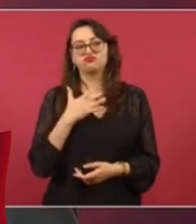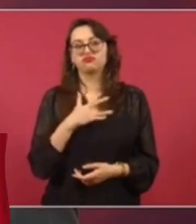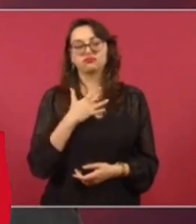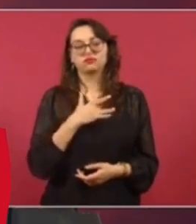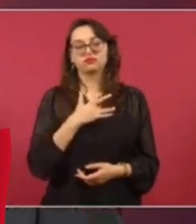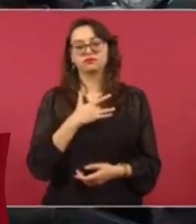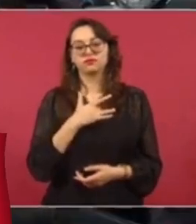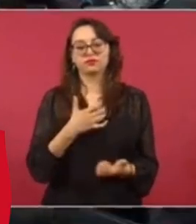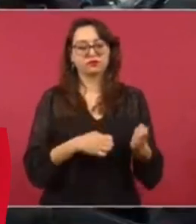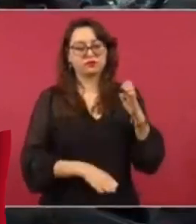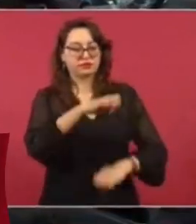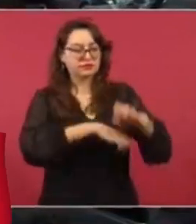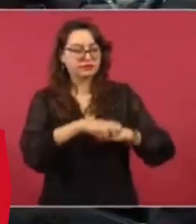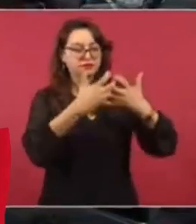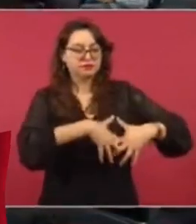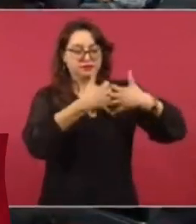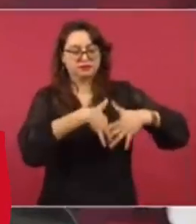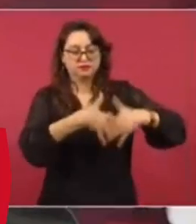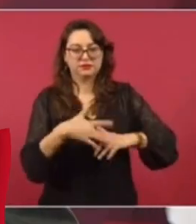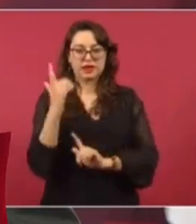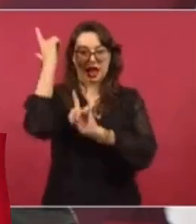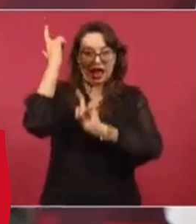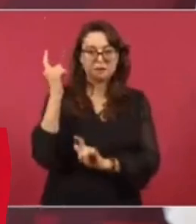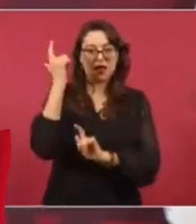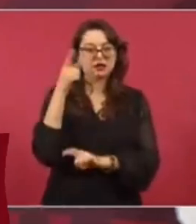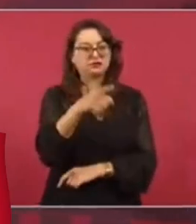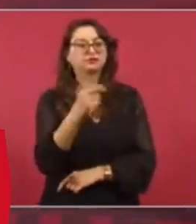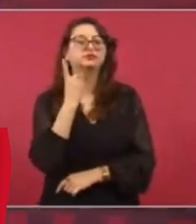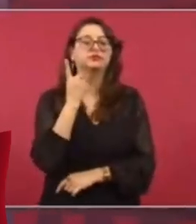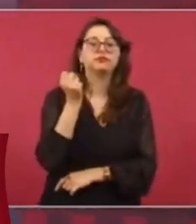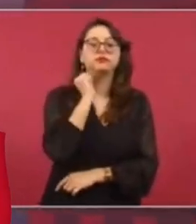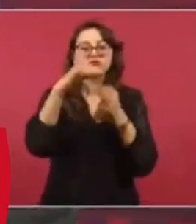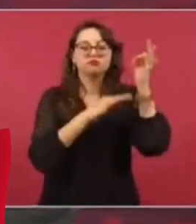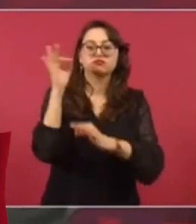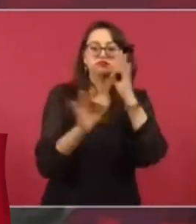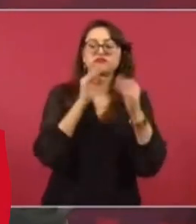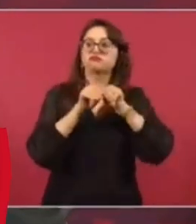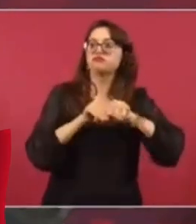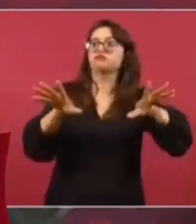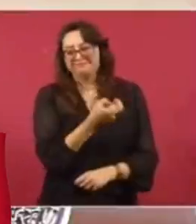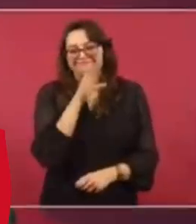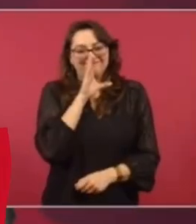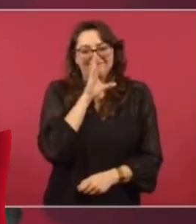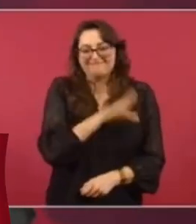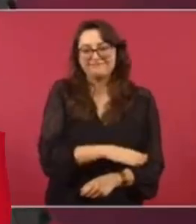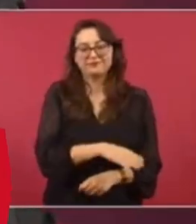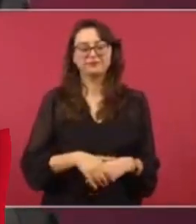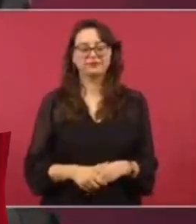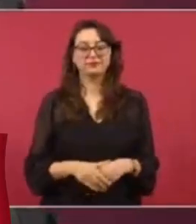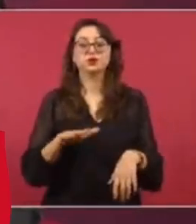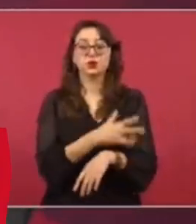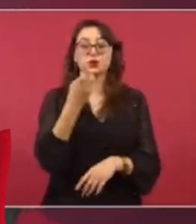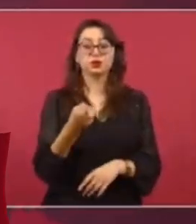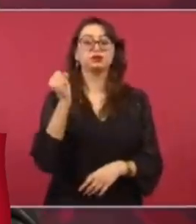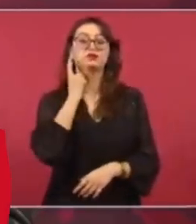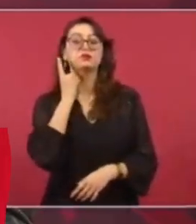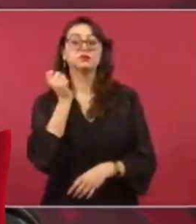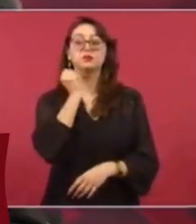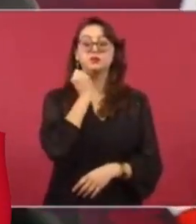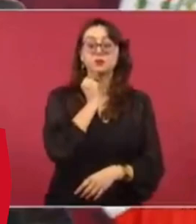que los fabricantes de armas apoyen a diputados y senadores en sus campañas Por eso